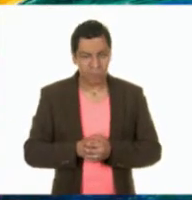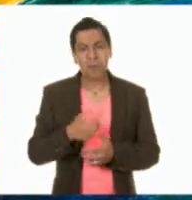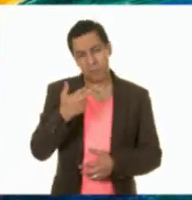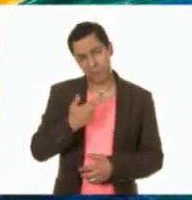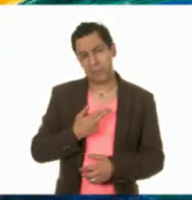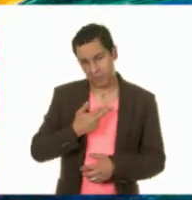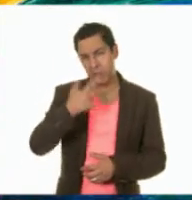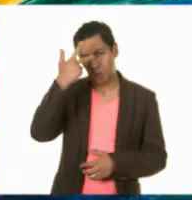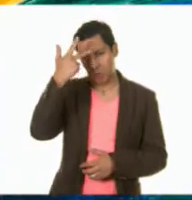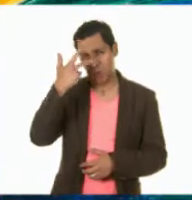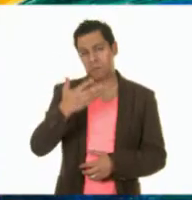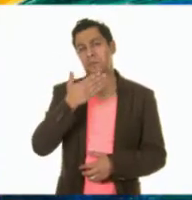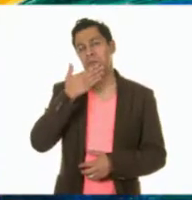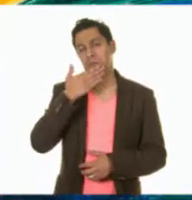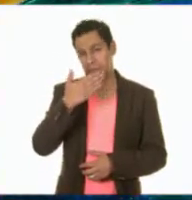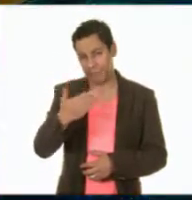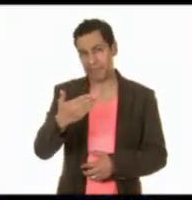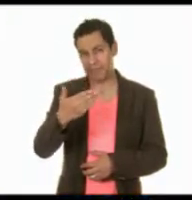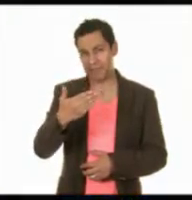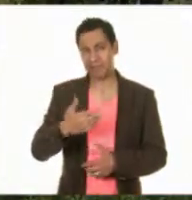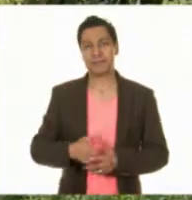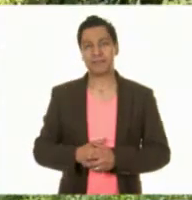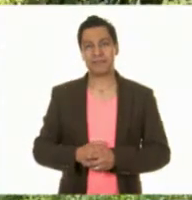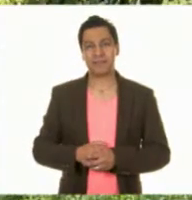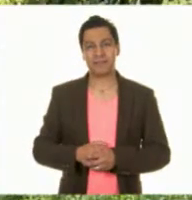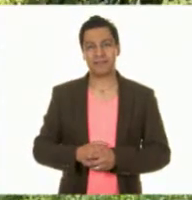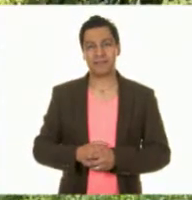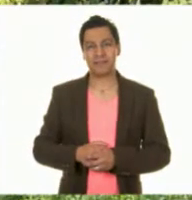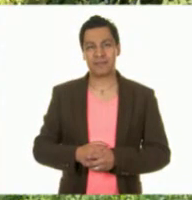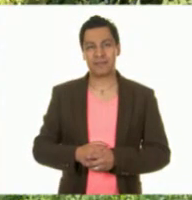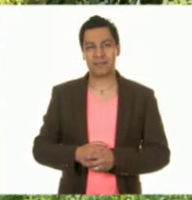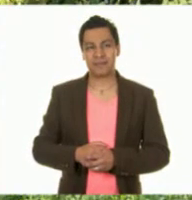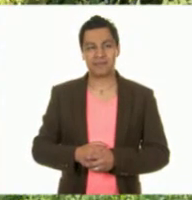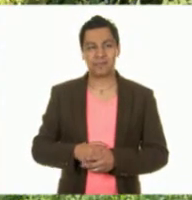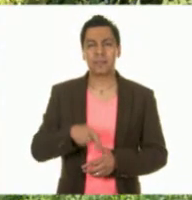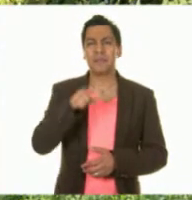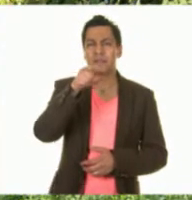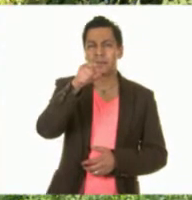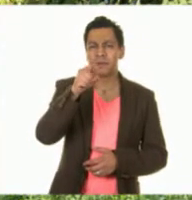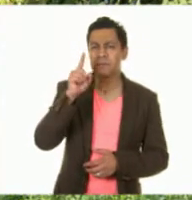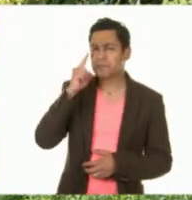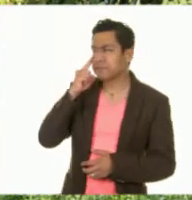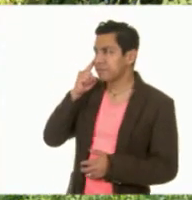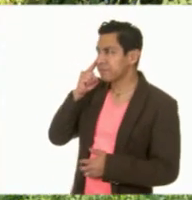mejor, muy mejor. ¿Qué ves?